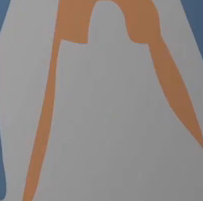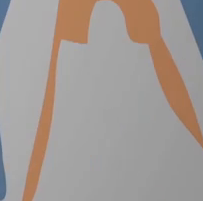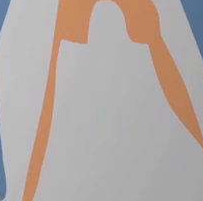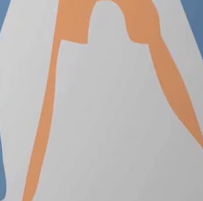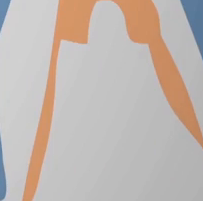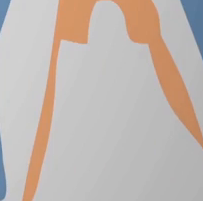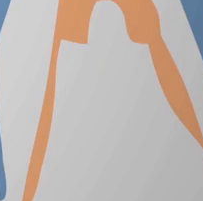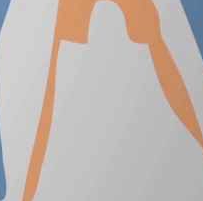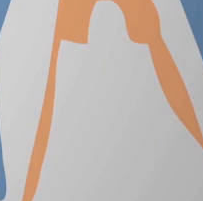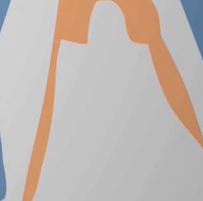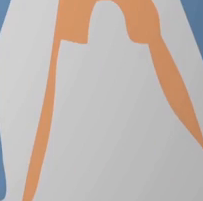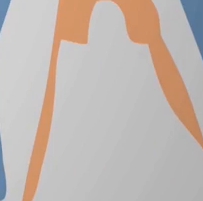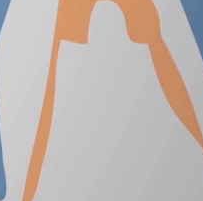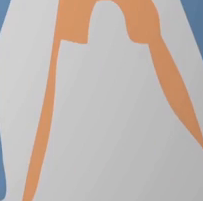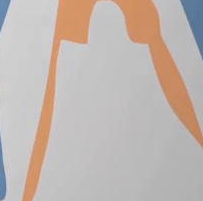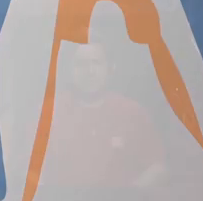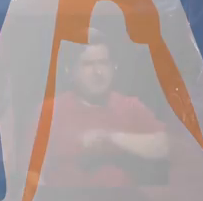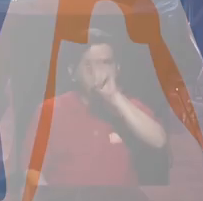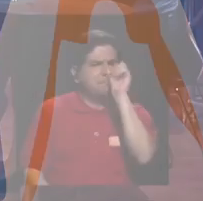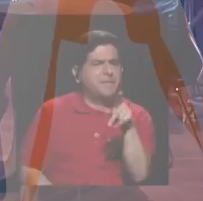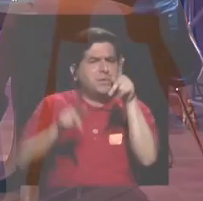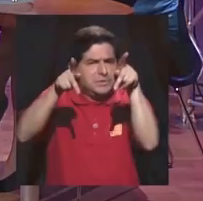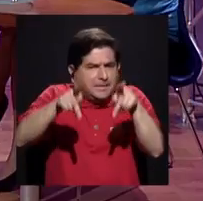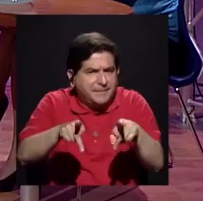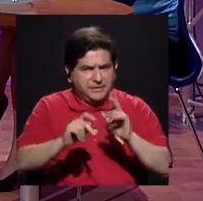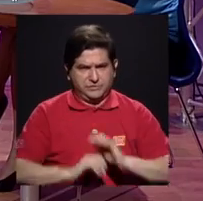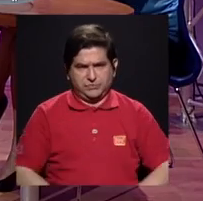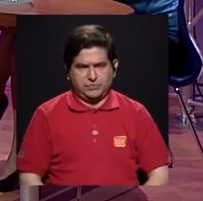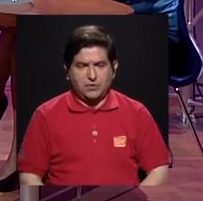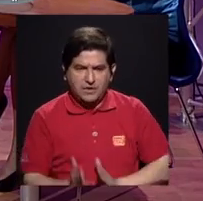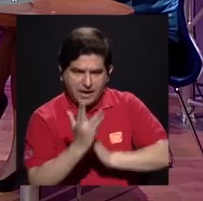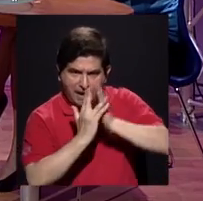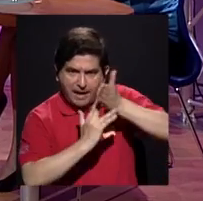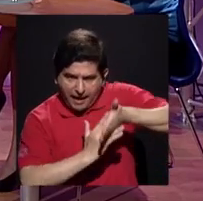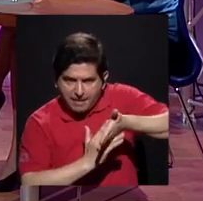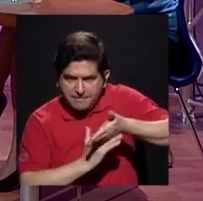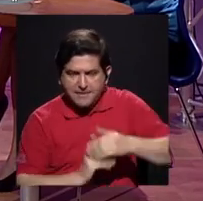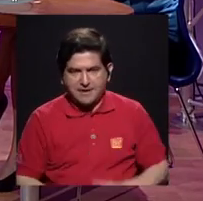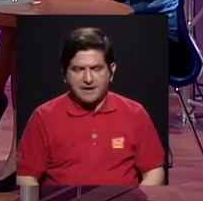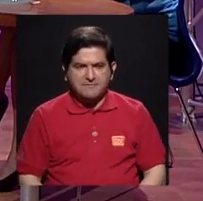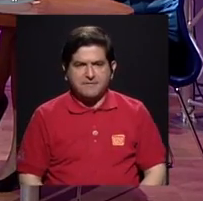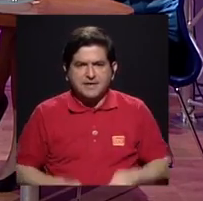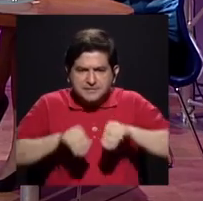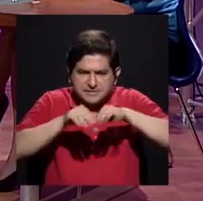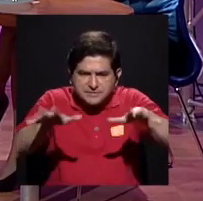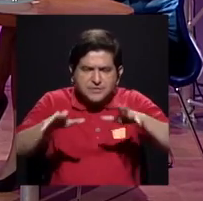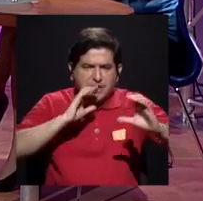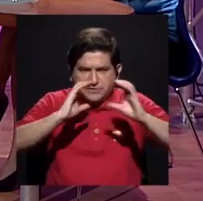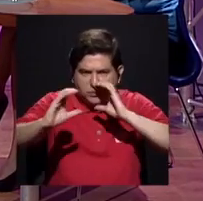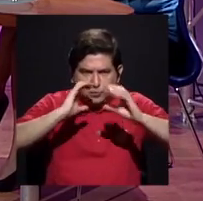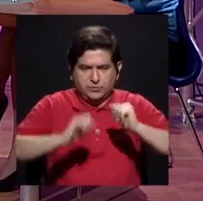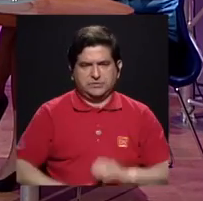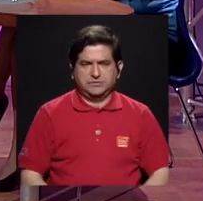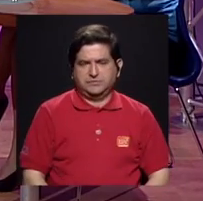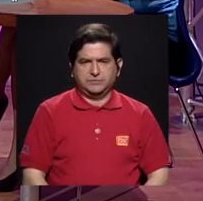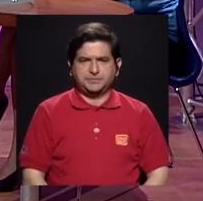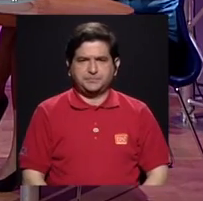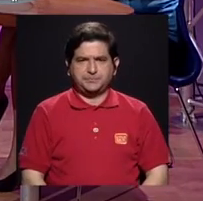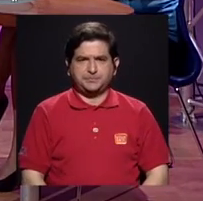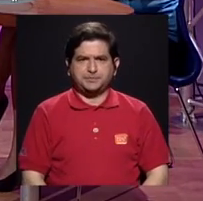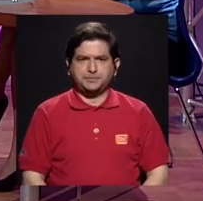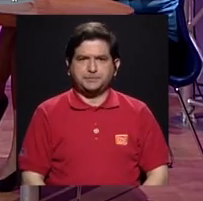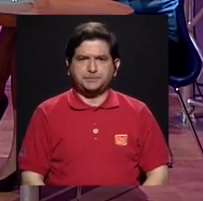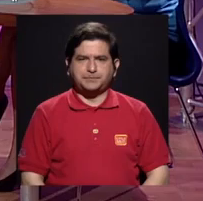y nos preguntaba una persona mediante los red de comunicación que